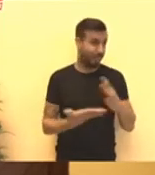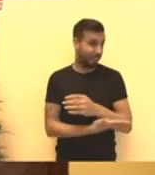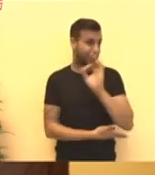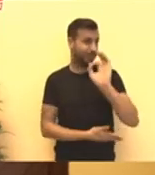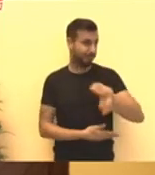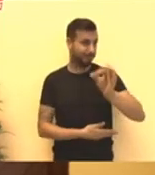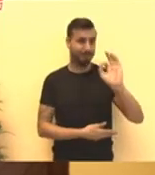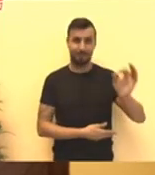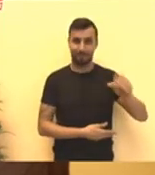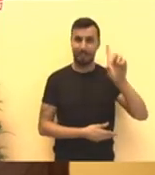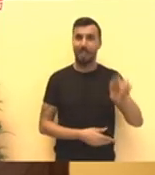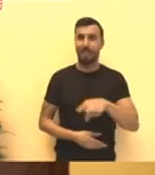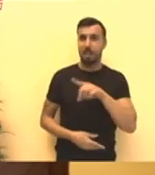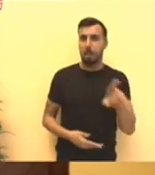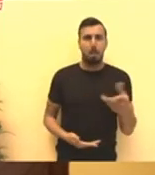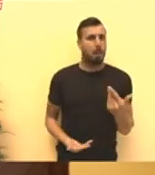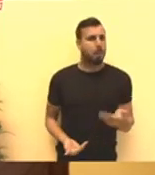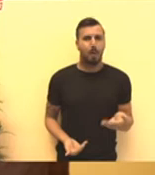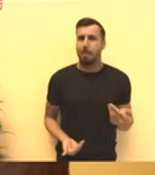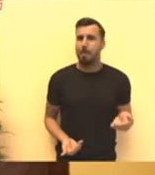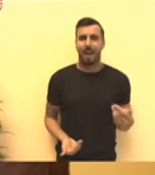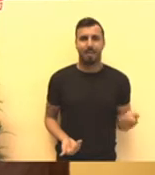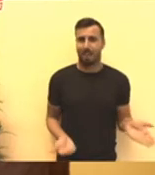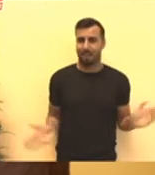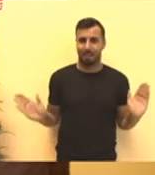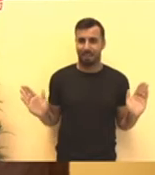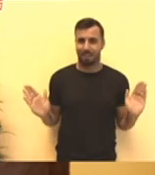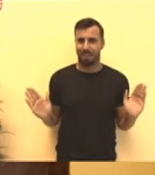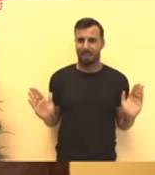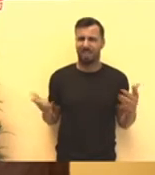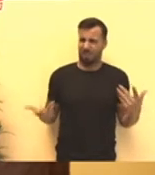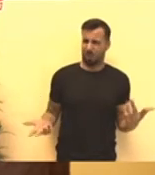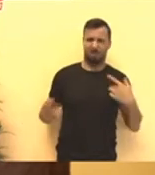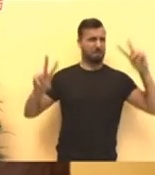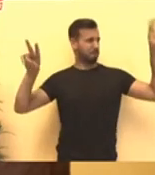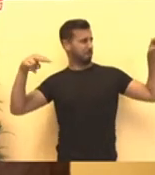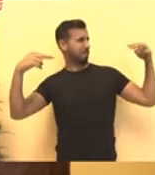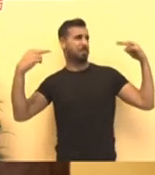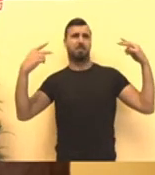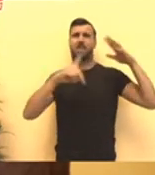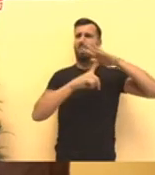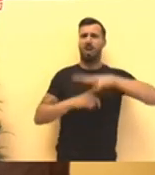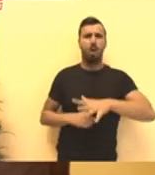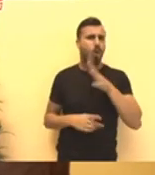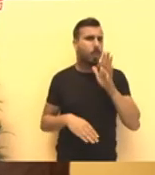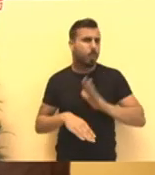Hemos estado en un carrito y no pasaba nada. ¿Por qué a mí sí?